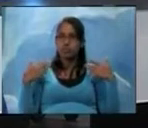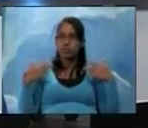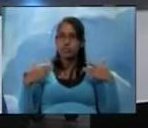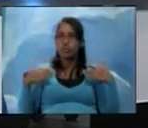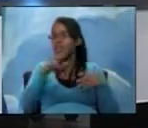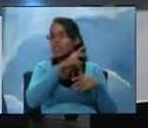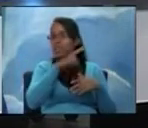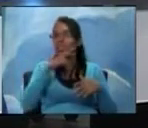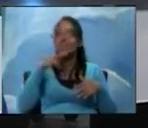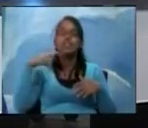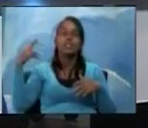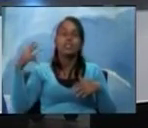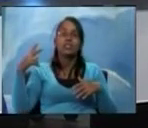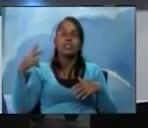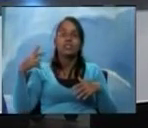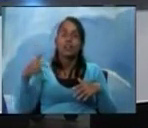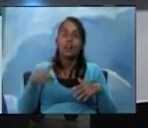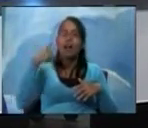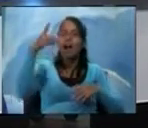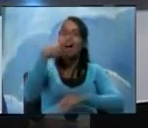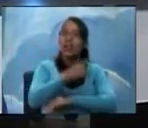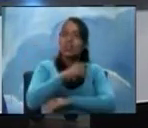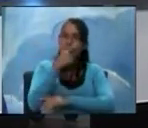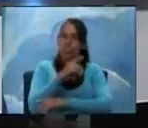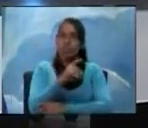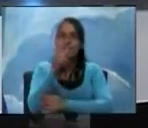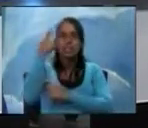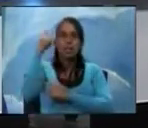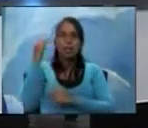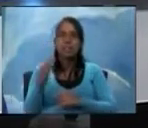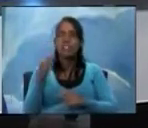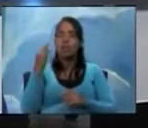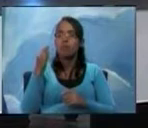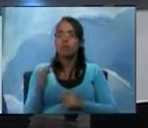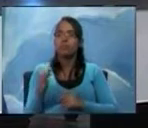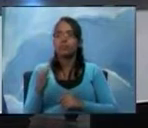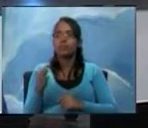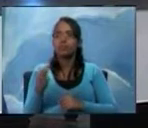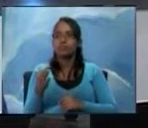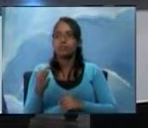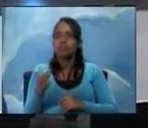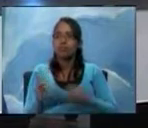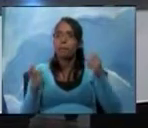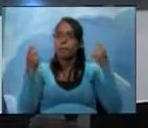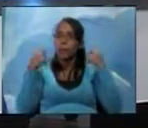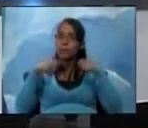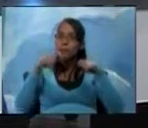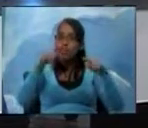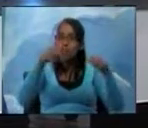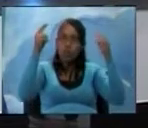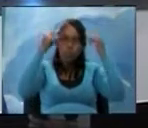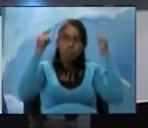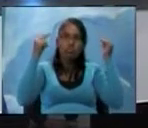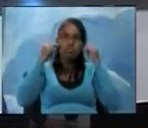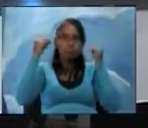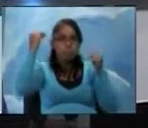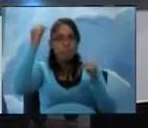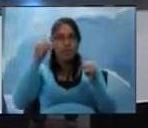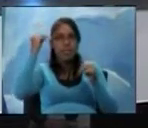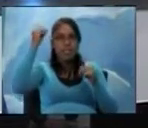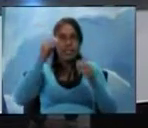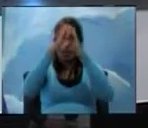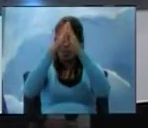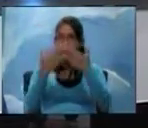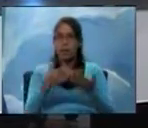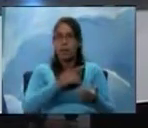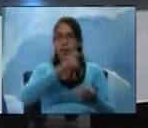Delicia. Delicia. A su diestra para siempre. A su diestra para siempre. Mientras tú meditas en la palabra de Dios,